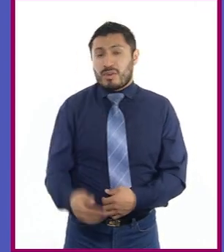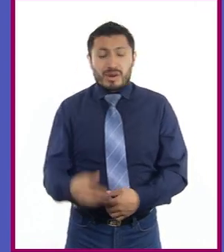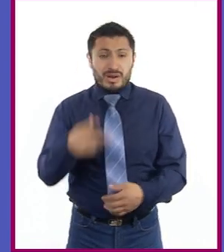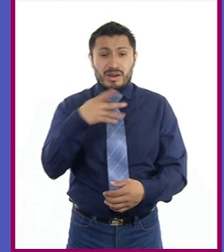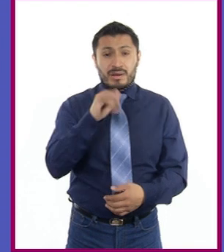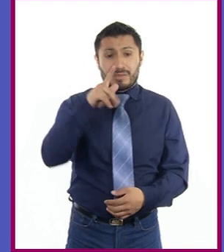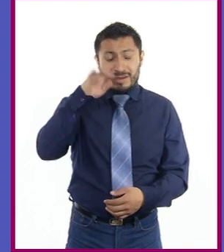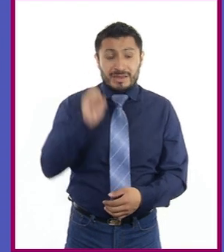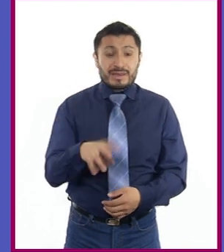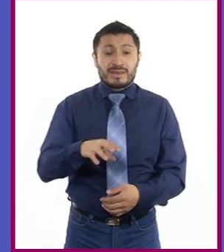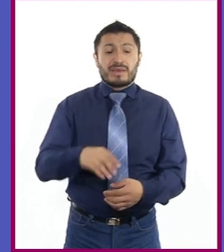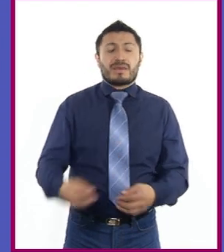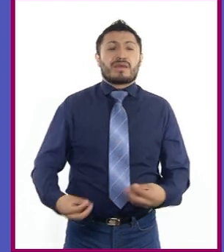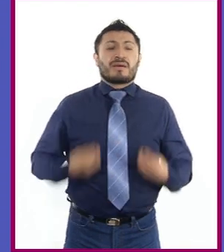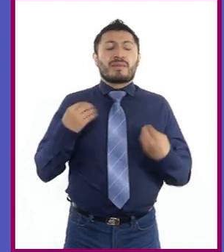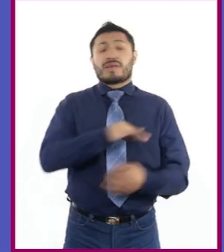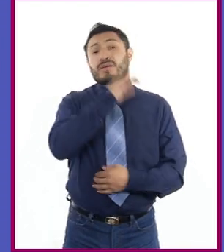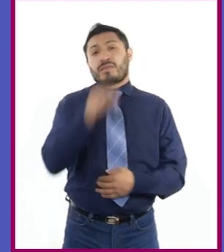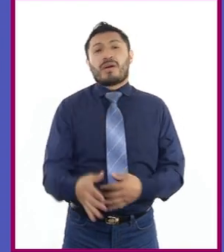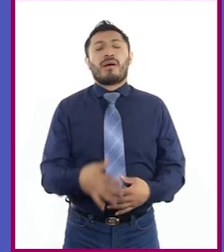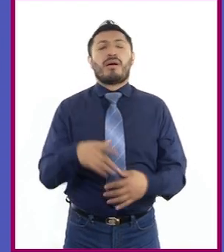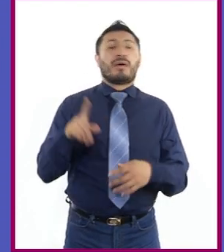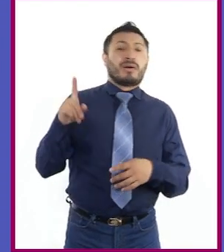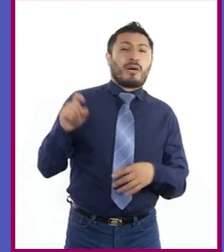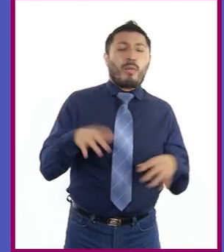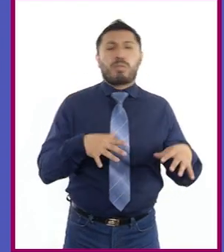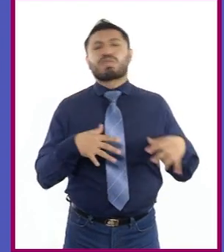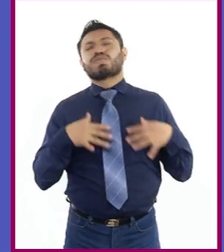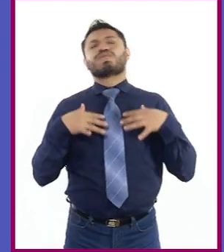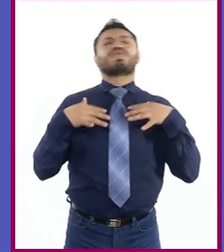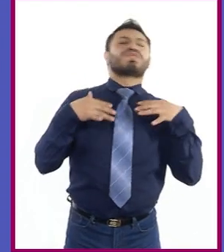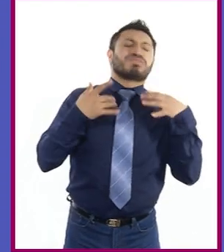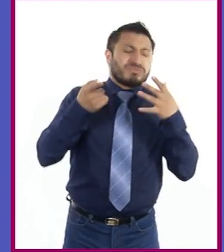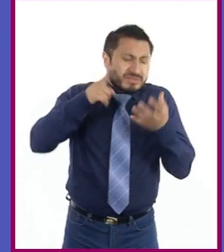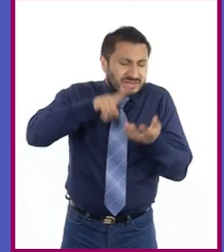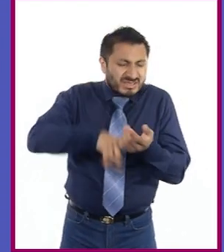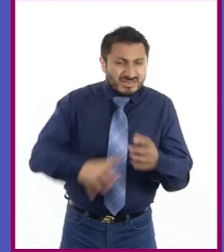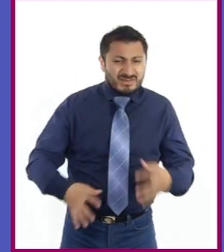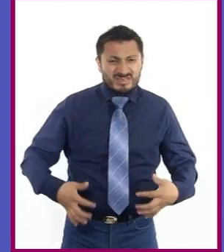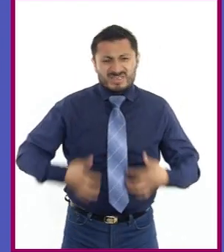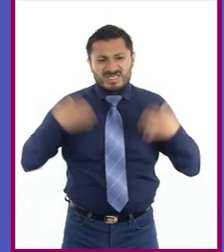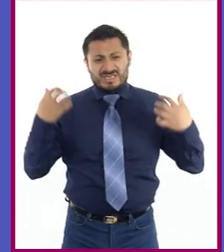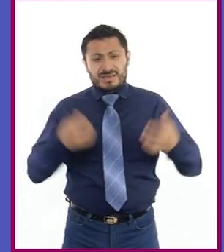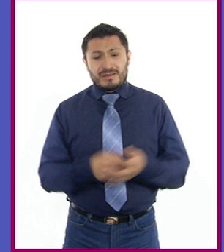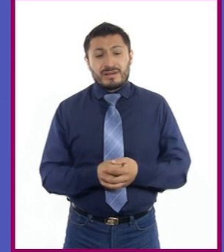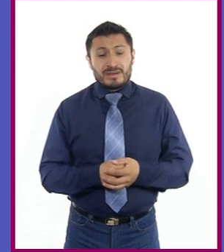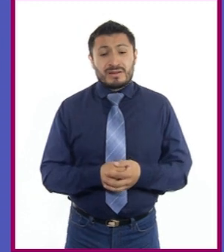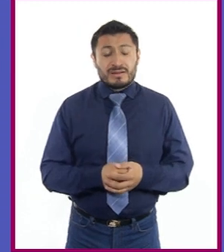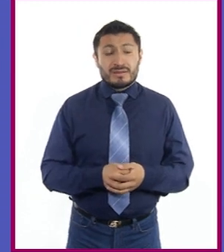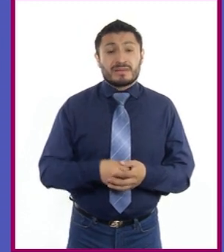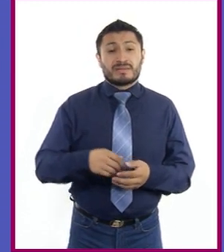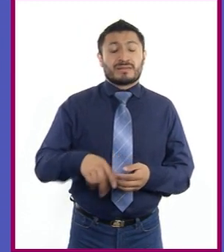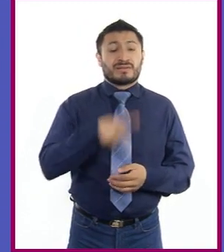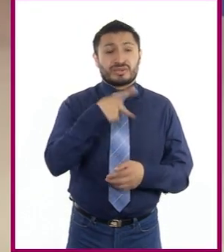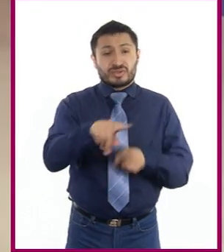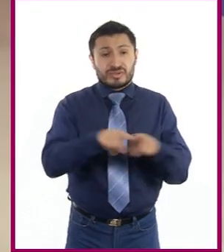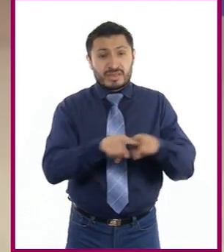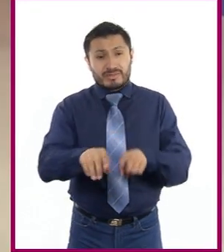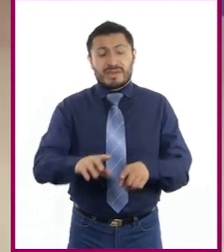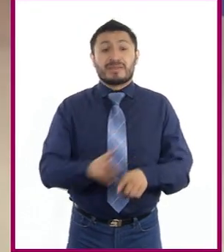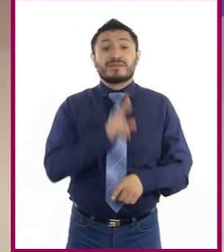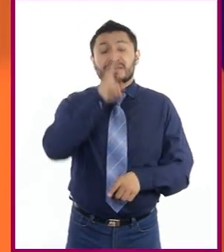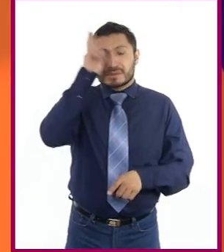su vida ahogada en una corriente y desatando la ira de su hermano Laertes, quien se vengará al matar a